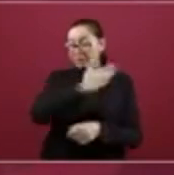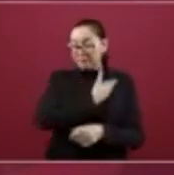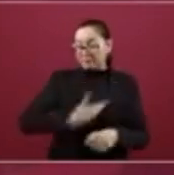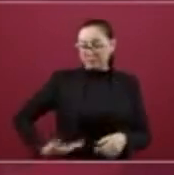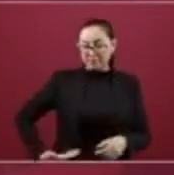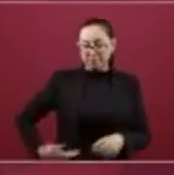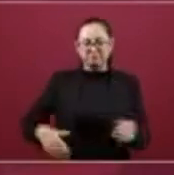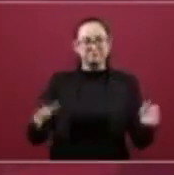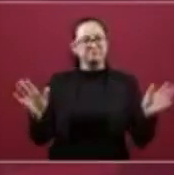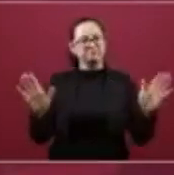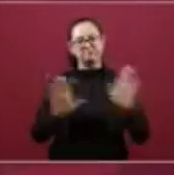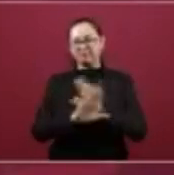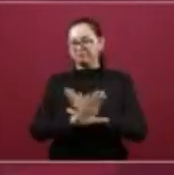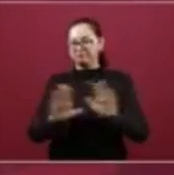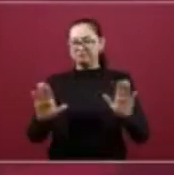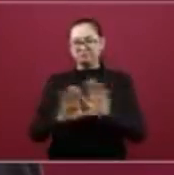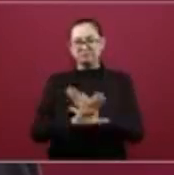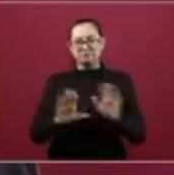alejar